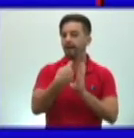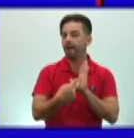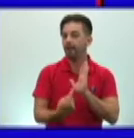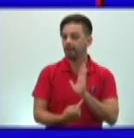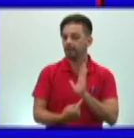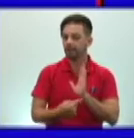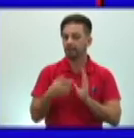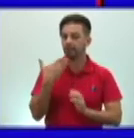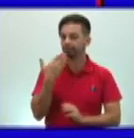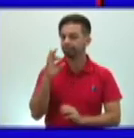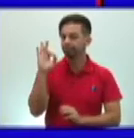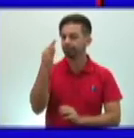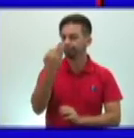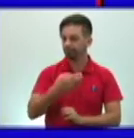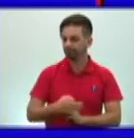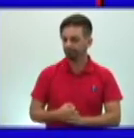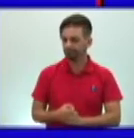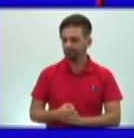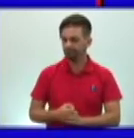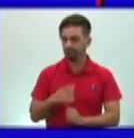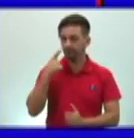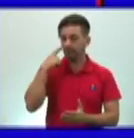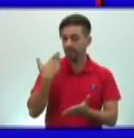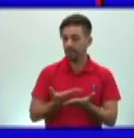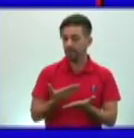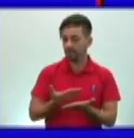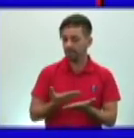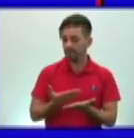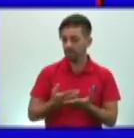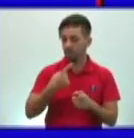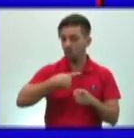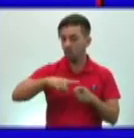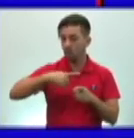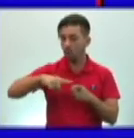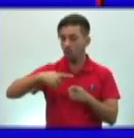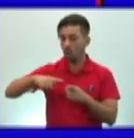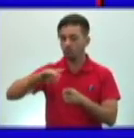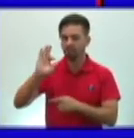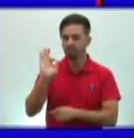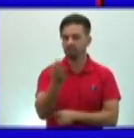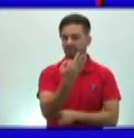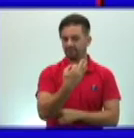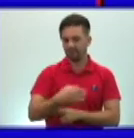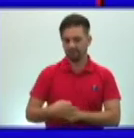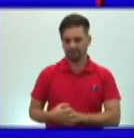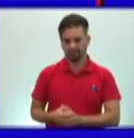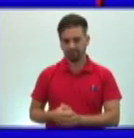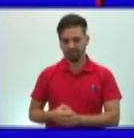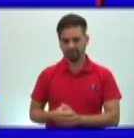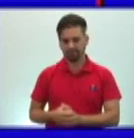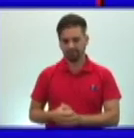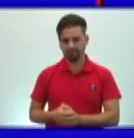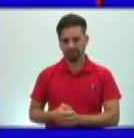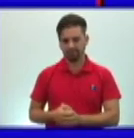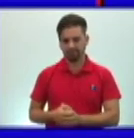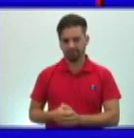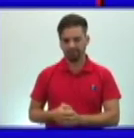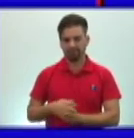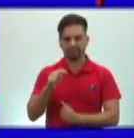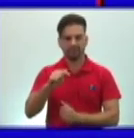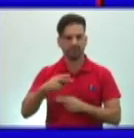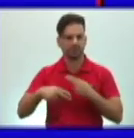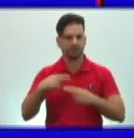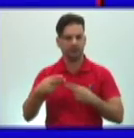ideal. Es la representación de las cosas en la forma perfecta. Es la propensión o inclinación